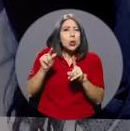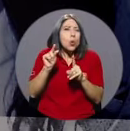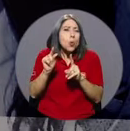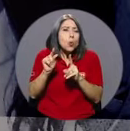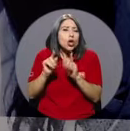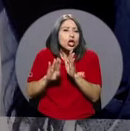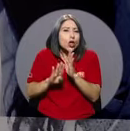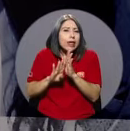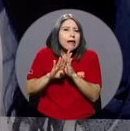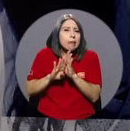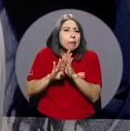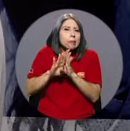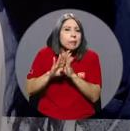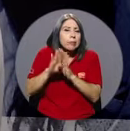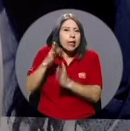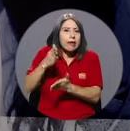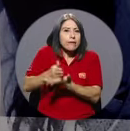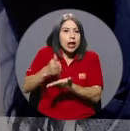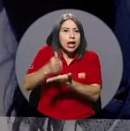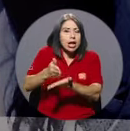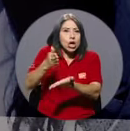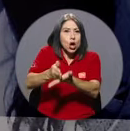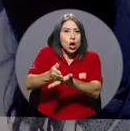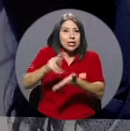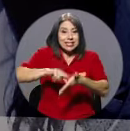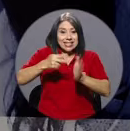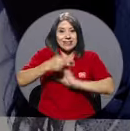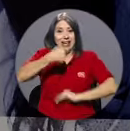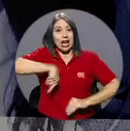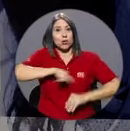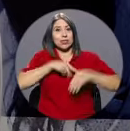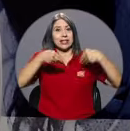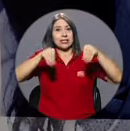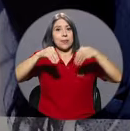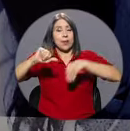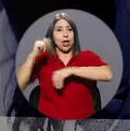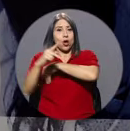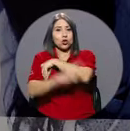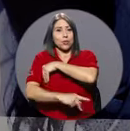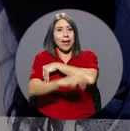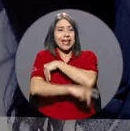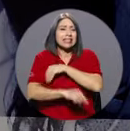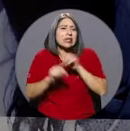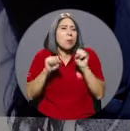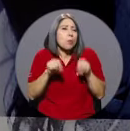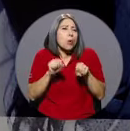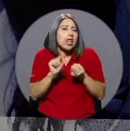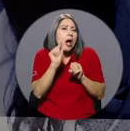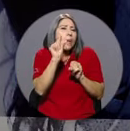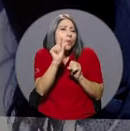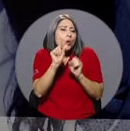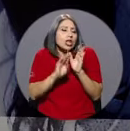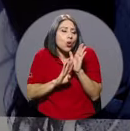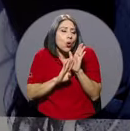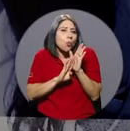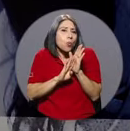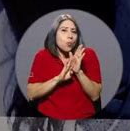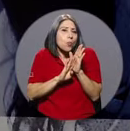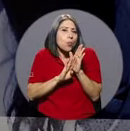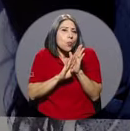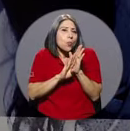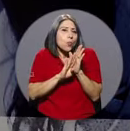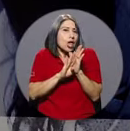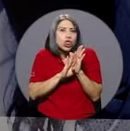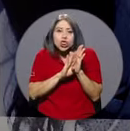cosas. Eso quiere ver que nuestras exportaciones podrían darse una pequeña desaceleración. Y digo desaceleración significa